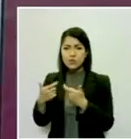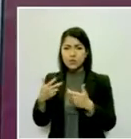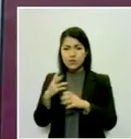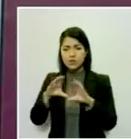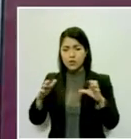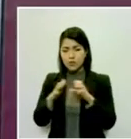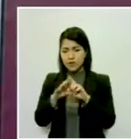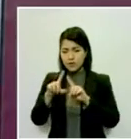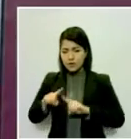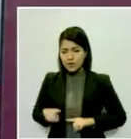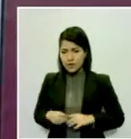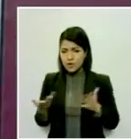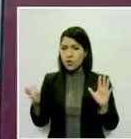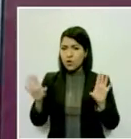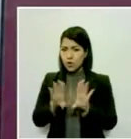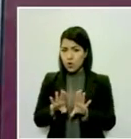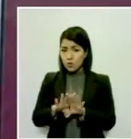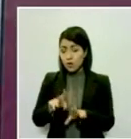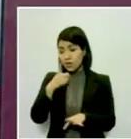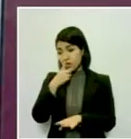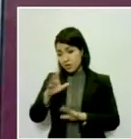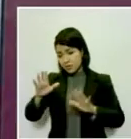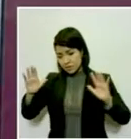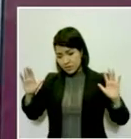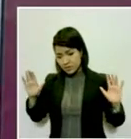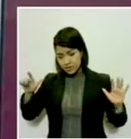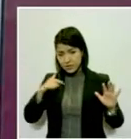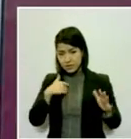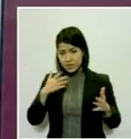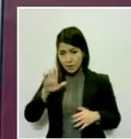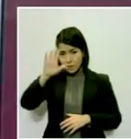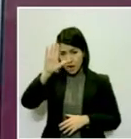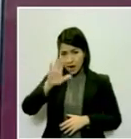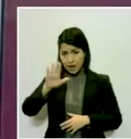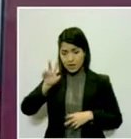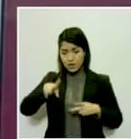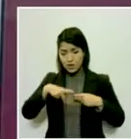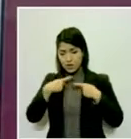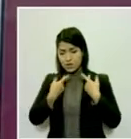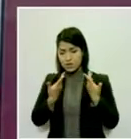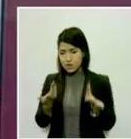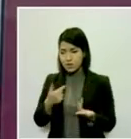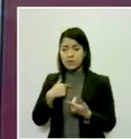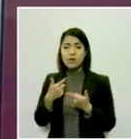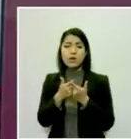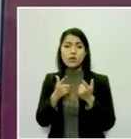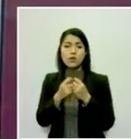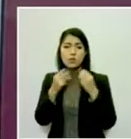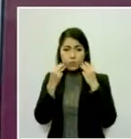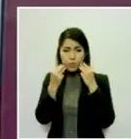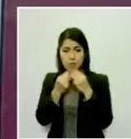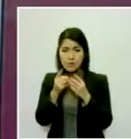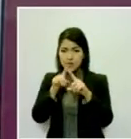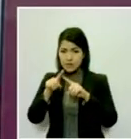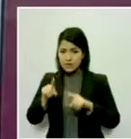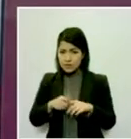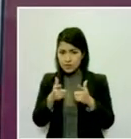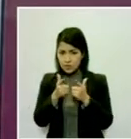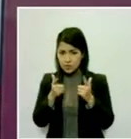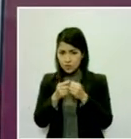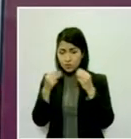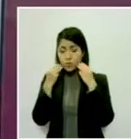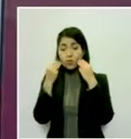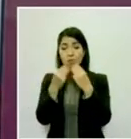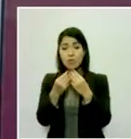estas comunidades que ellos dicen están en la indefensión ante grupos del crimen organizado? Hay varios grupos.